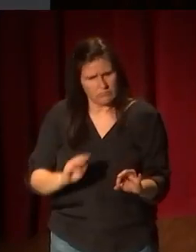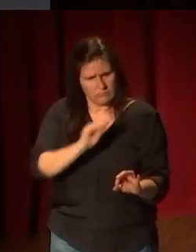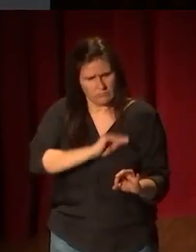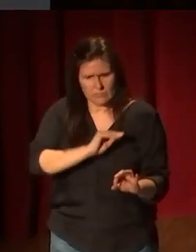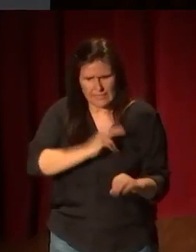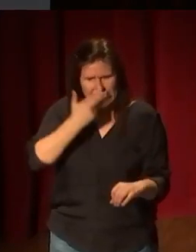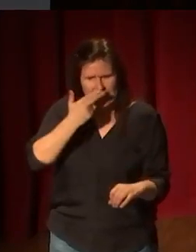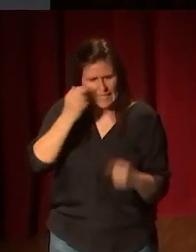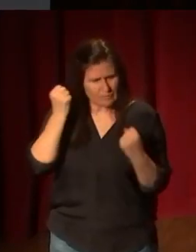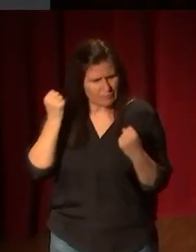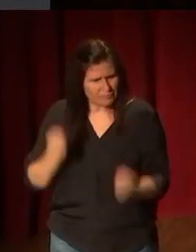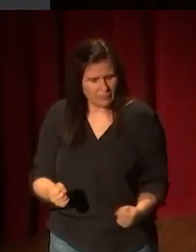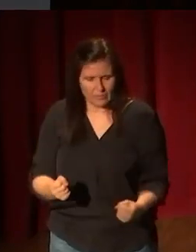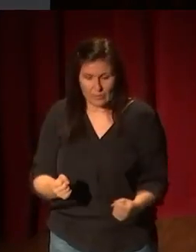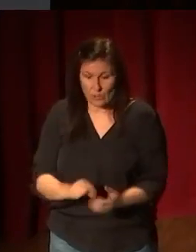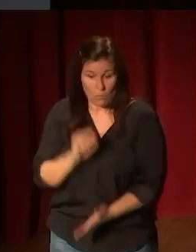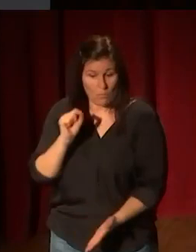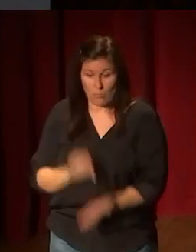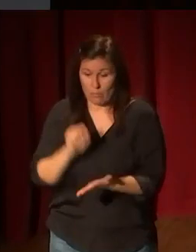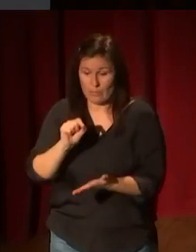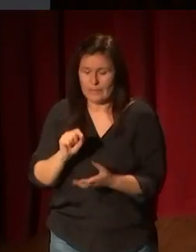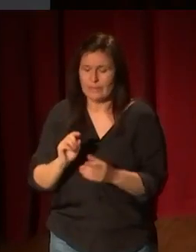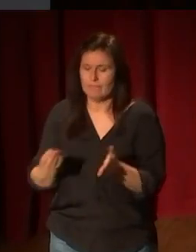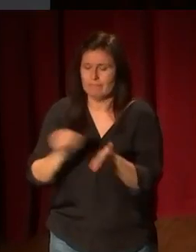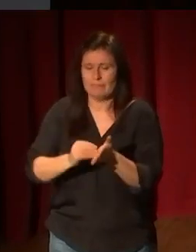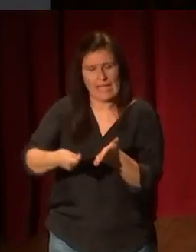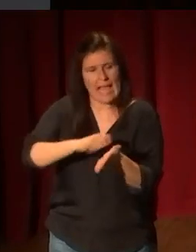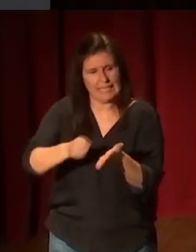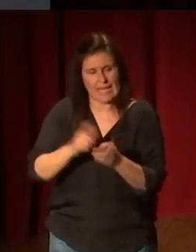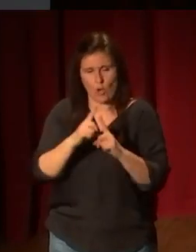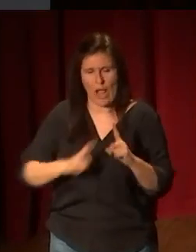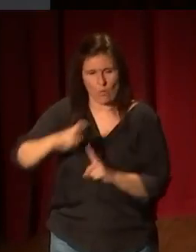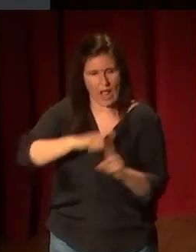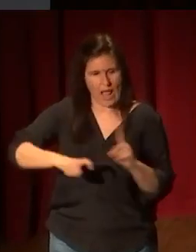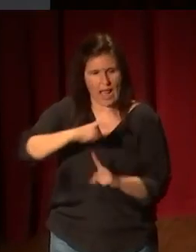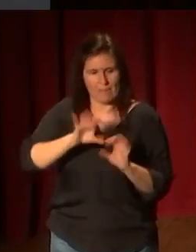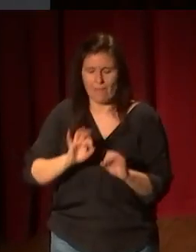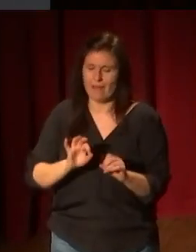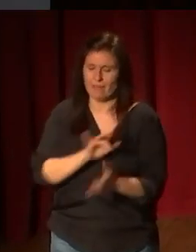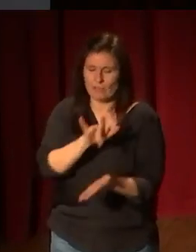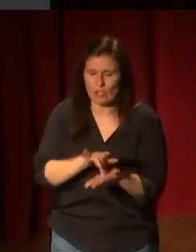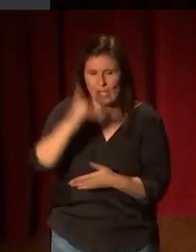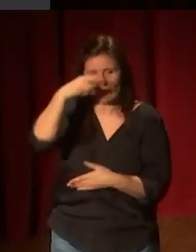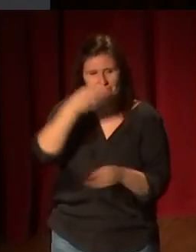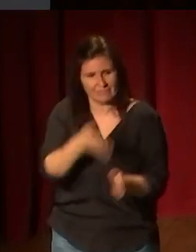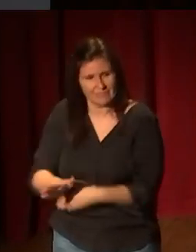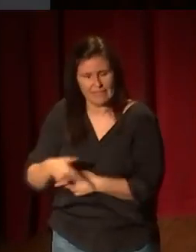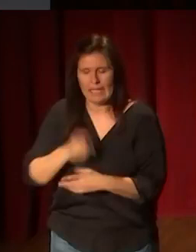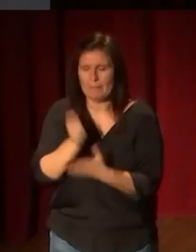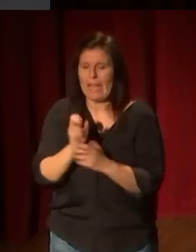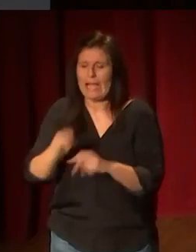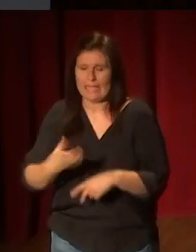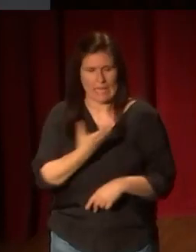tremendo interés hizo que desde muy pronto se fijase un calendario anual para la celebración de corridas ordinarias generalmente pagadas por los